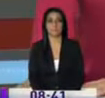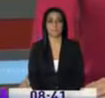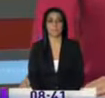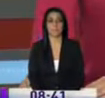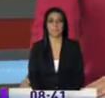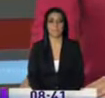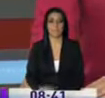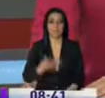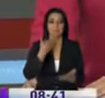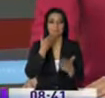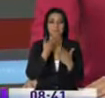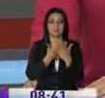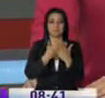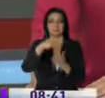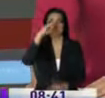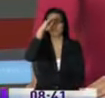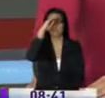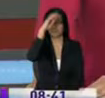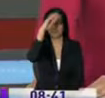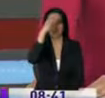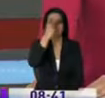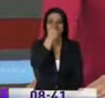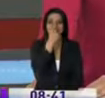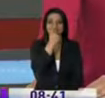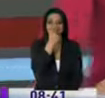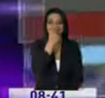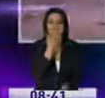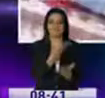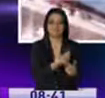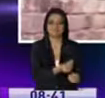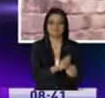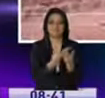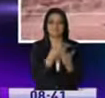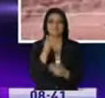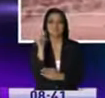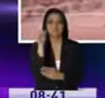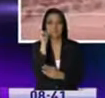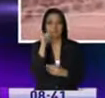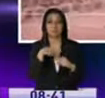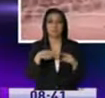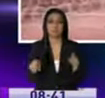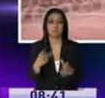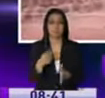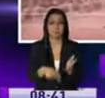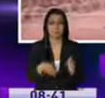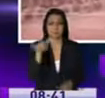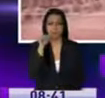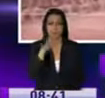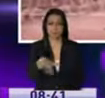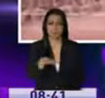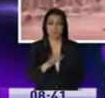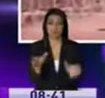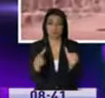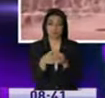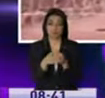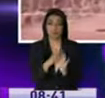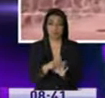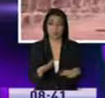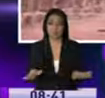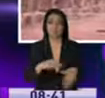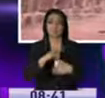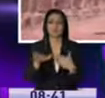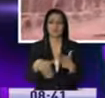Gracias al Capi Peseta por el informe que nos está trayendo desde Sangolquí. Pero lo que ocurre en Sangolquí ocurre en toda la ciudad capital,